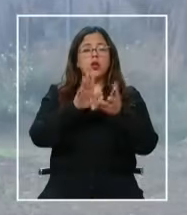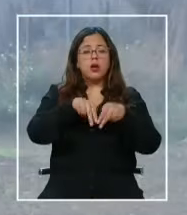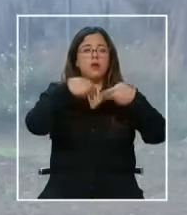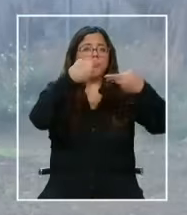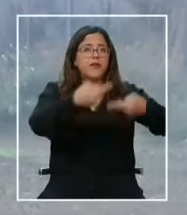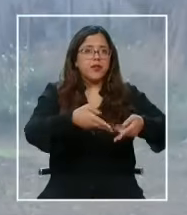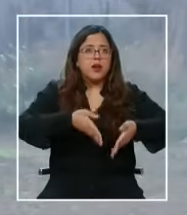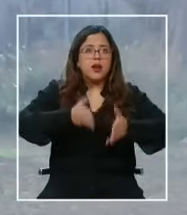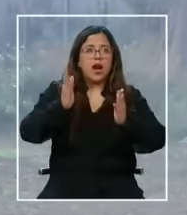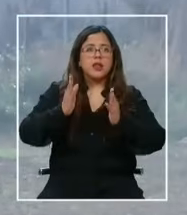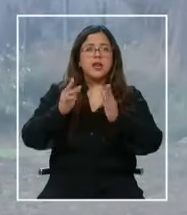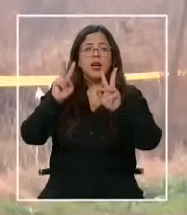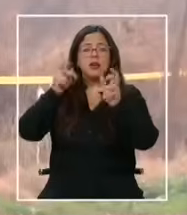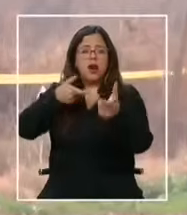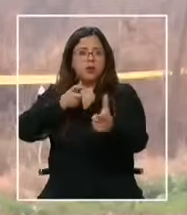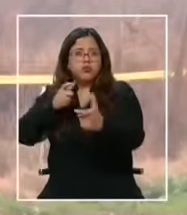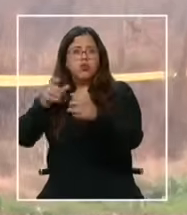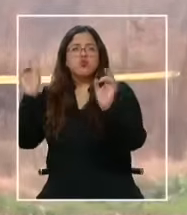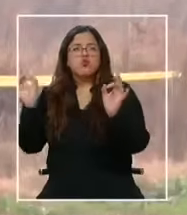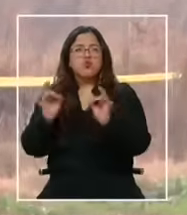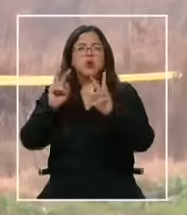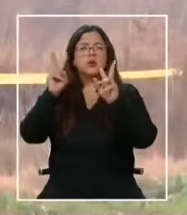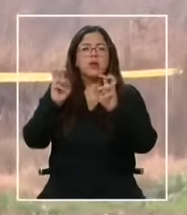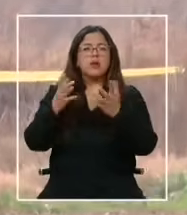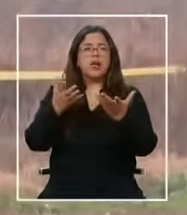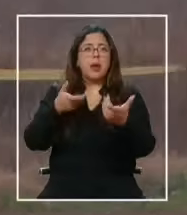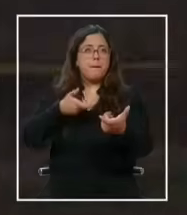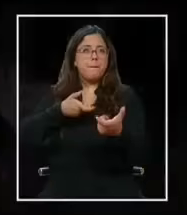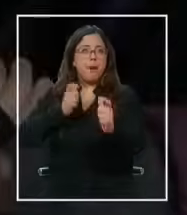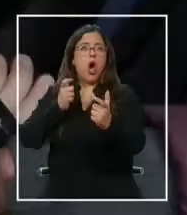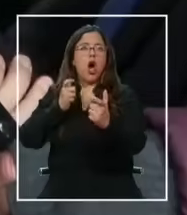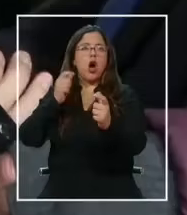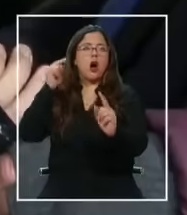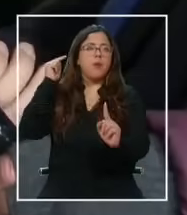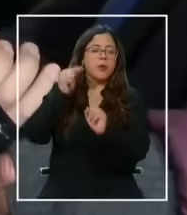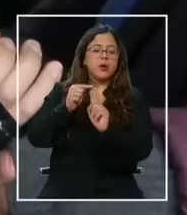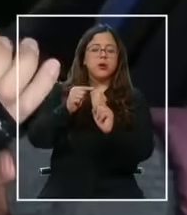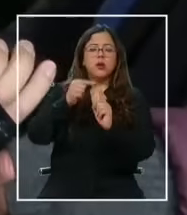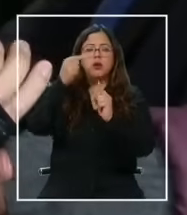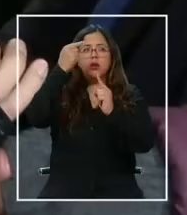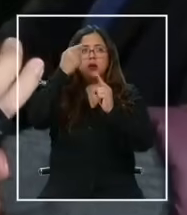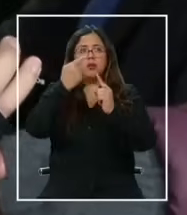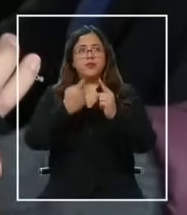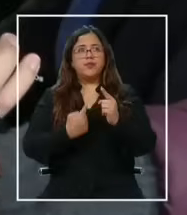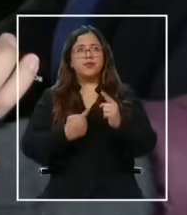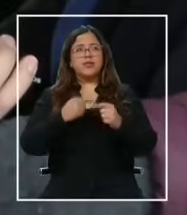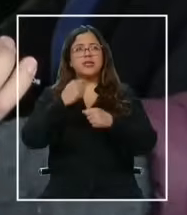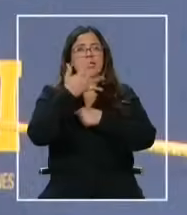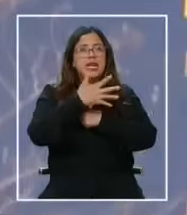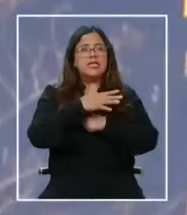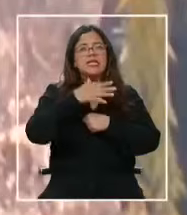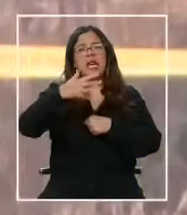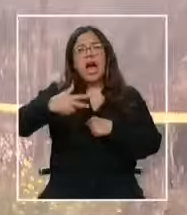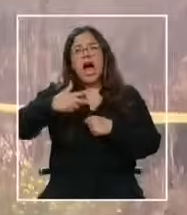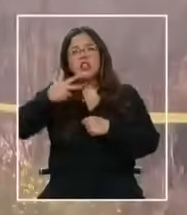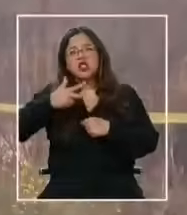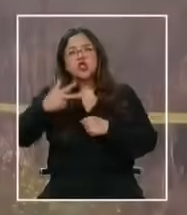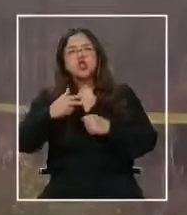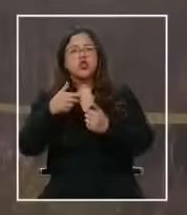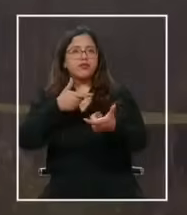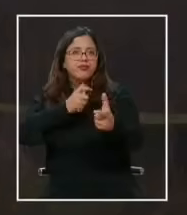nadie por la forma del ataque Se presume fue una ejecución con varios impactos balísticos alrededor de 15 a 18